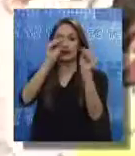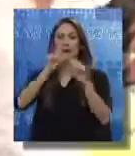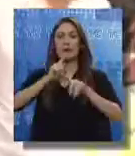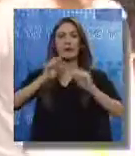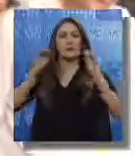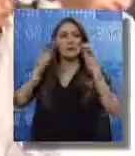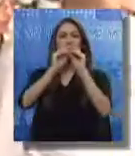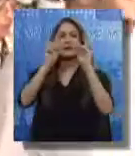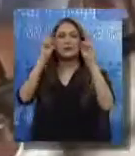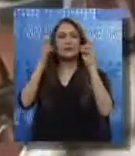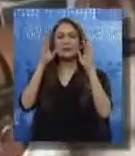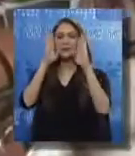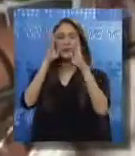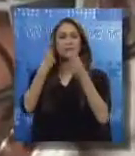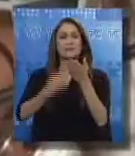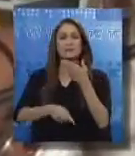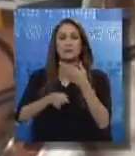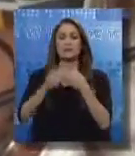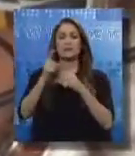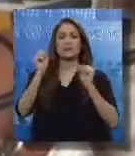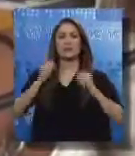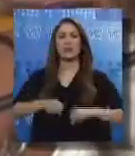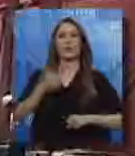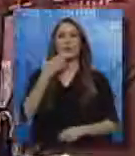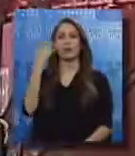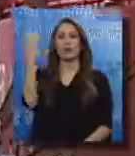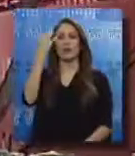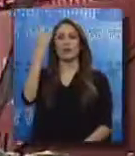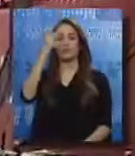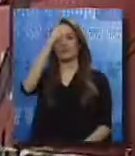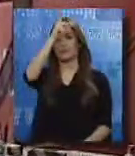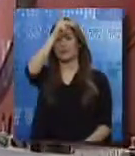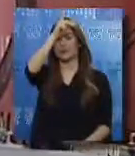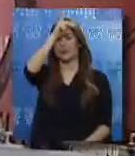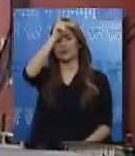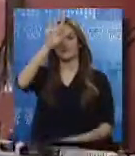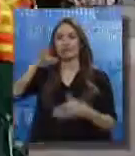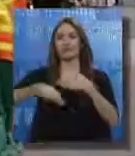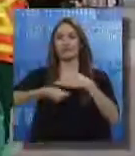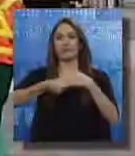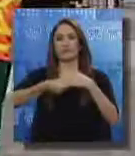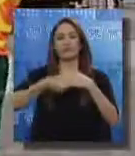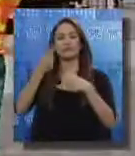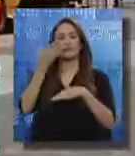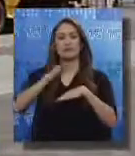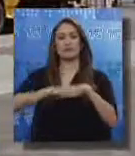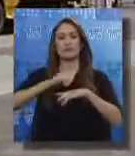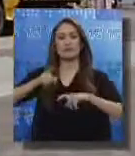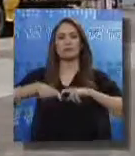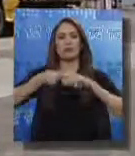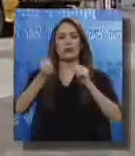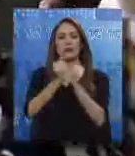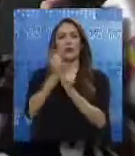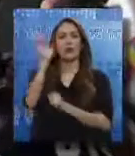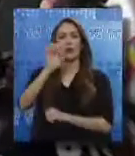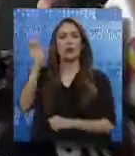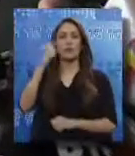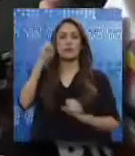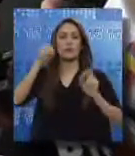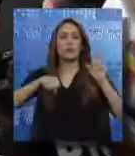temas que más ocupa la atención es la posición de Colombia y Perú para definir la adhesión de Ecuador al Tratado Comercial con la Unión Europea.